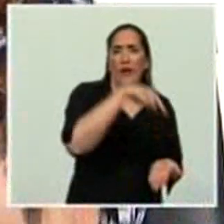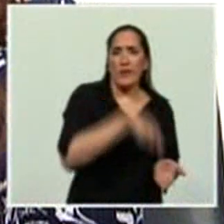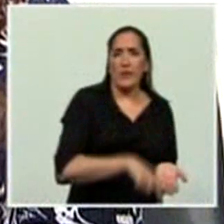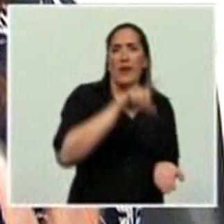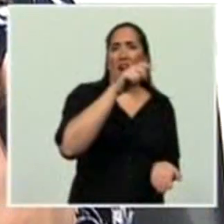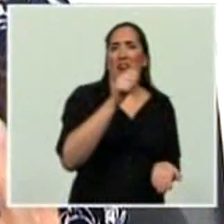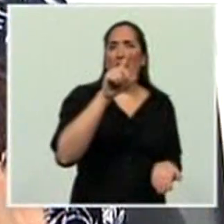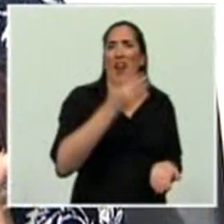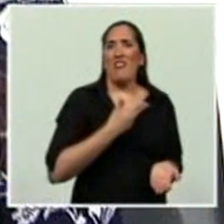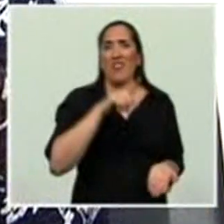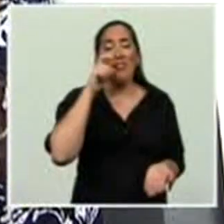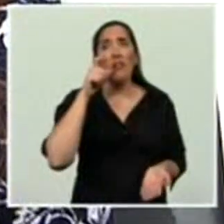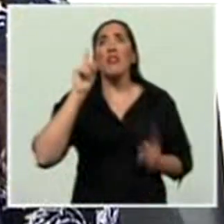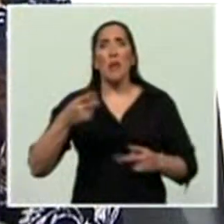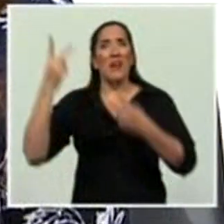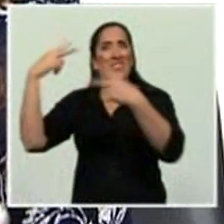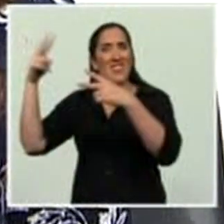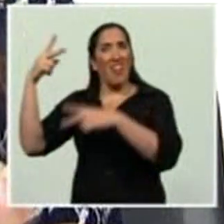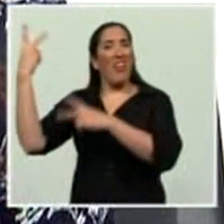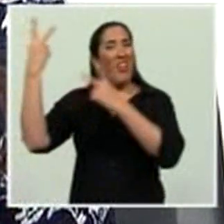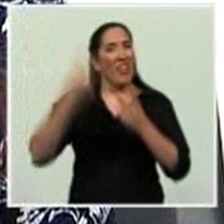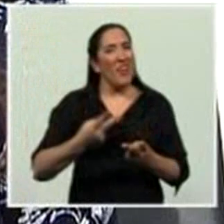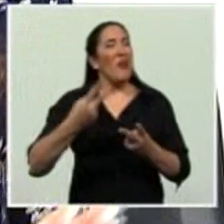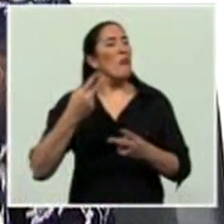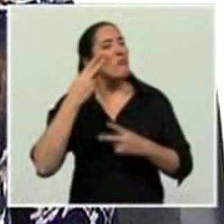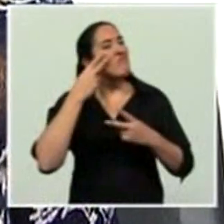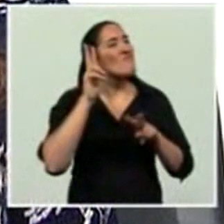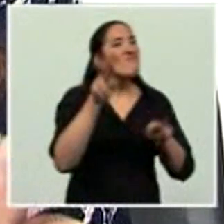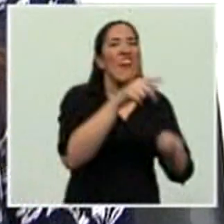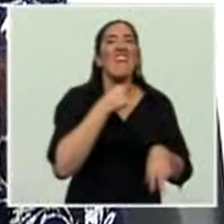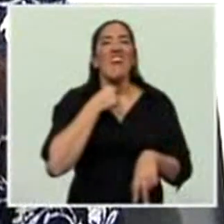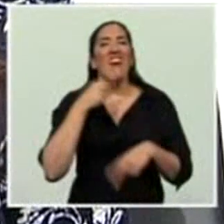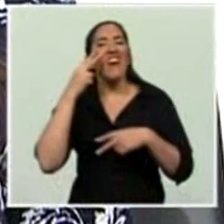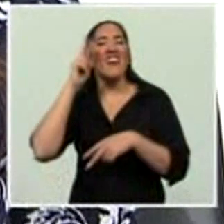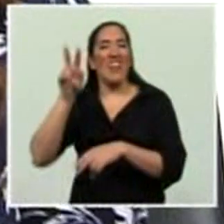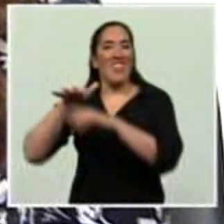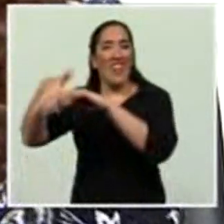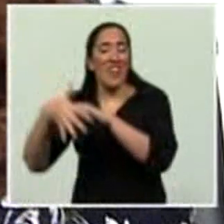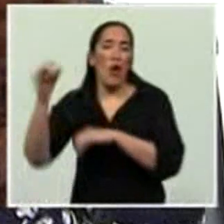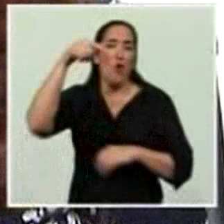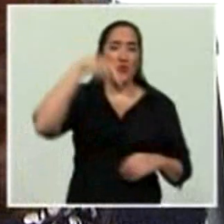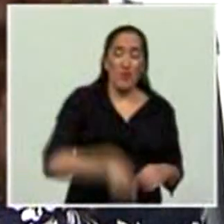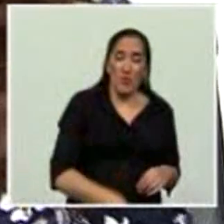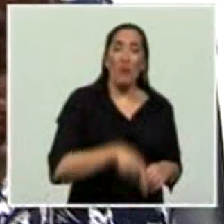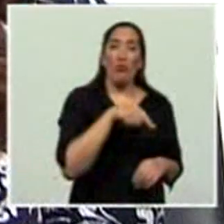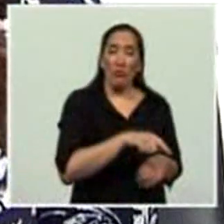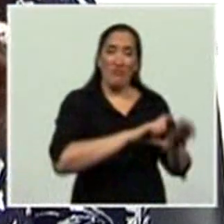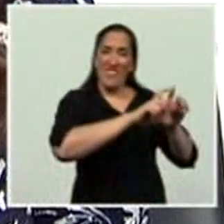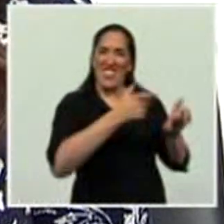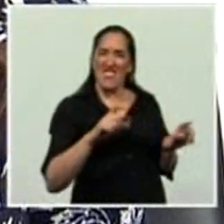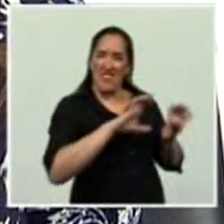y nuestros turistas extranjeros que vienen y quieren conocer catarata y perito Moreno y la ciudad de Buenos Aires van a poder